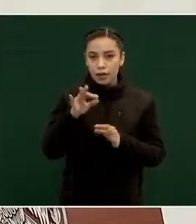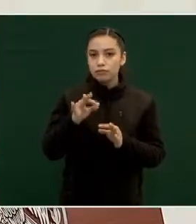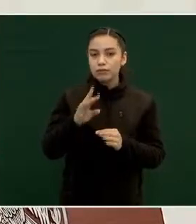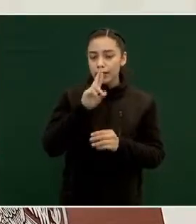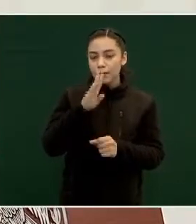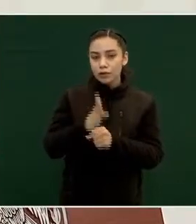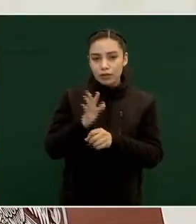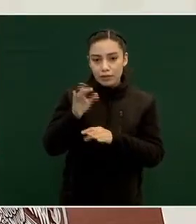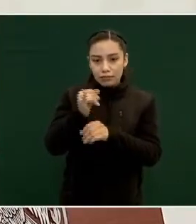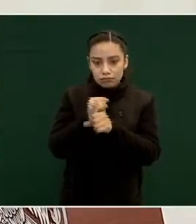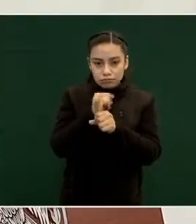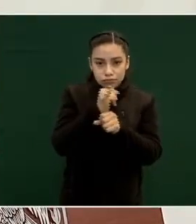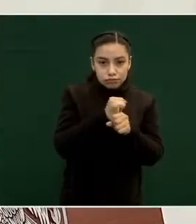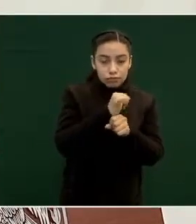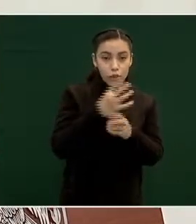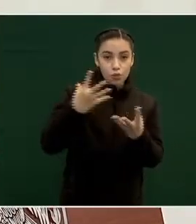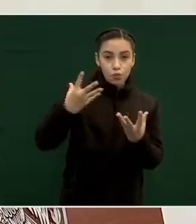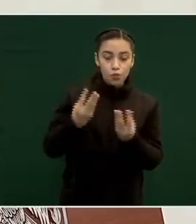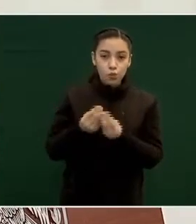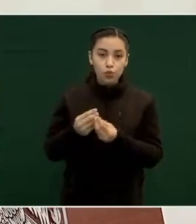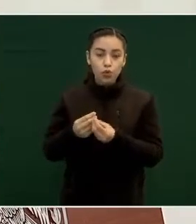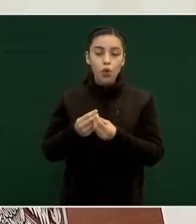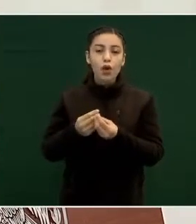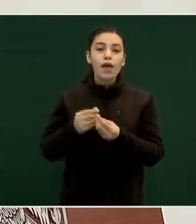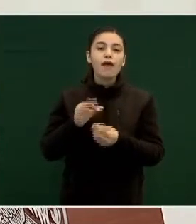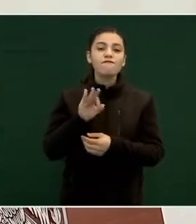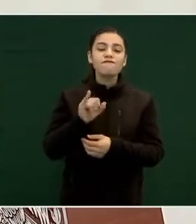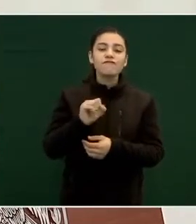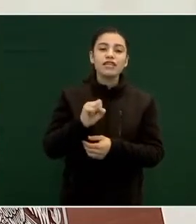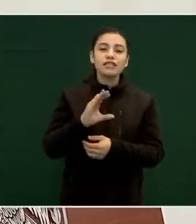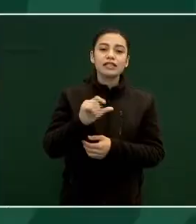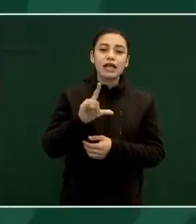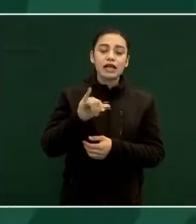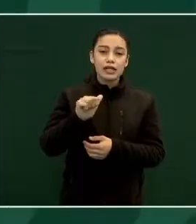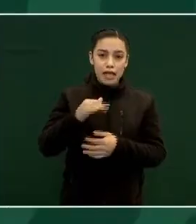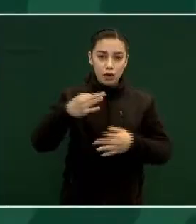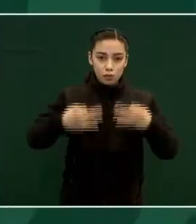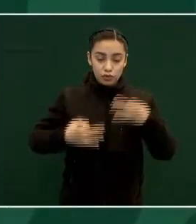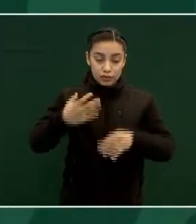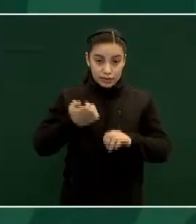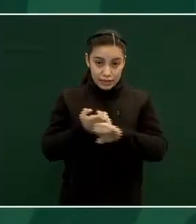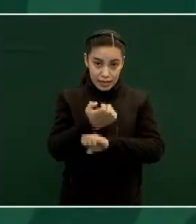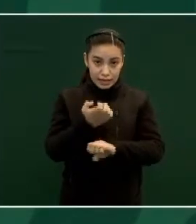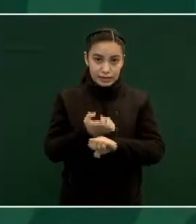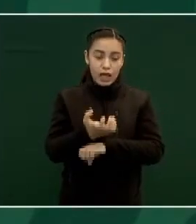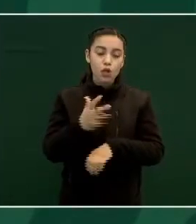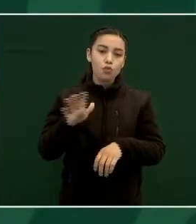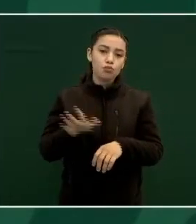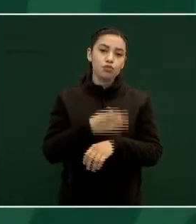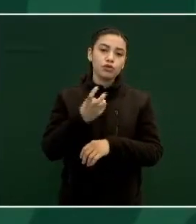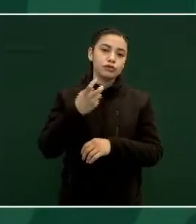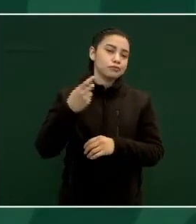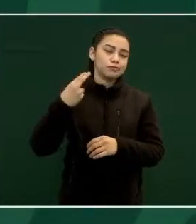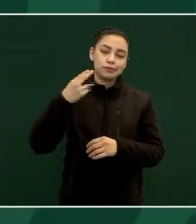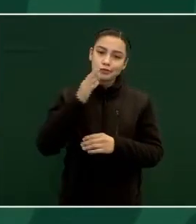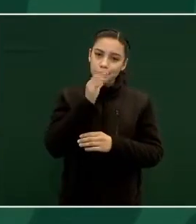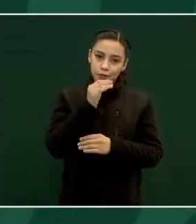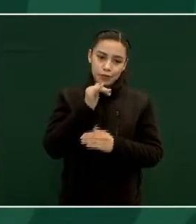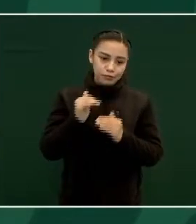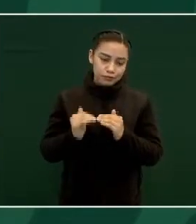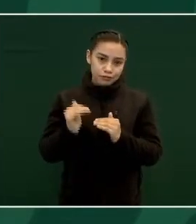Fiscalía General de Justicia del Estado. Por eso es que hemos podido incrementar de la manera en que informé